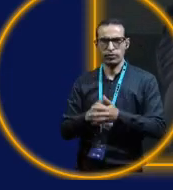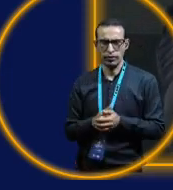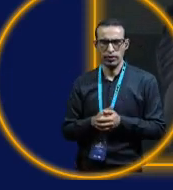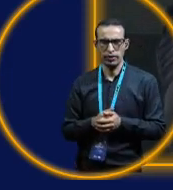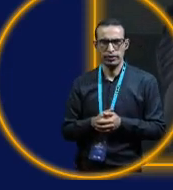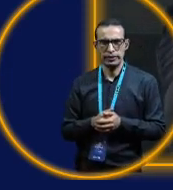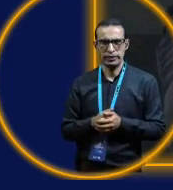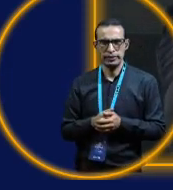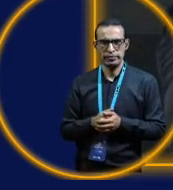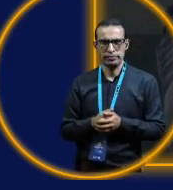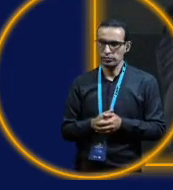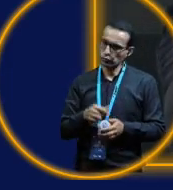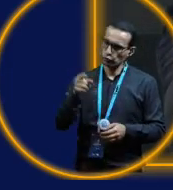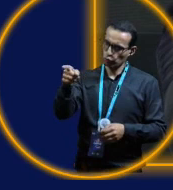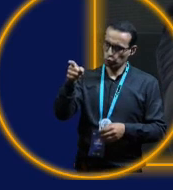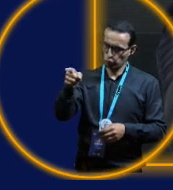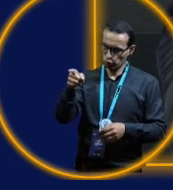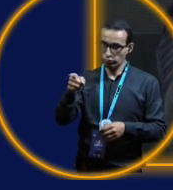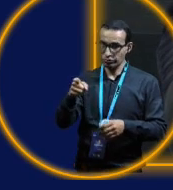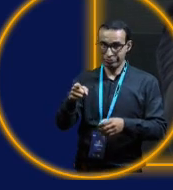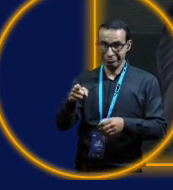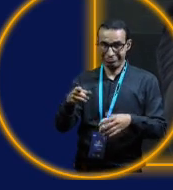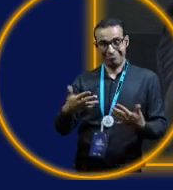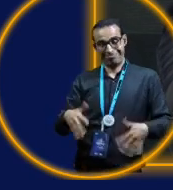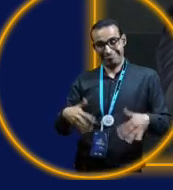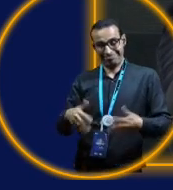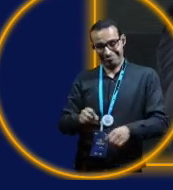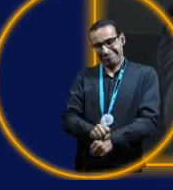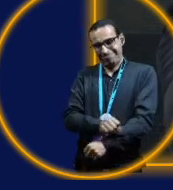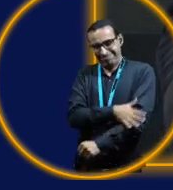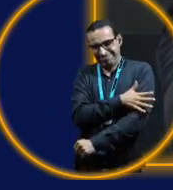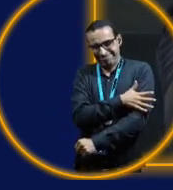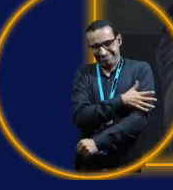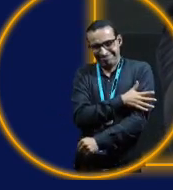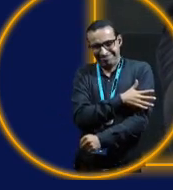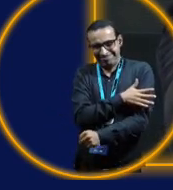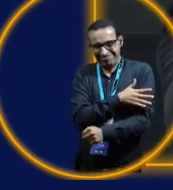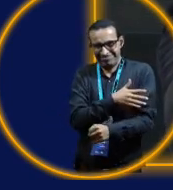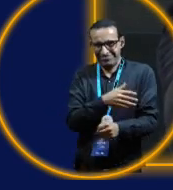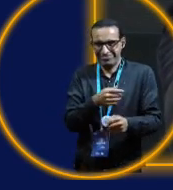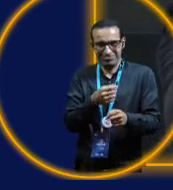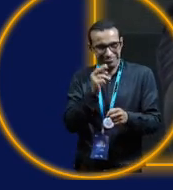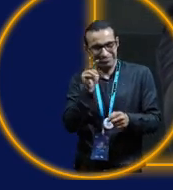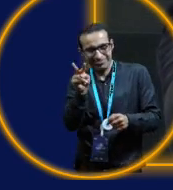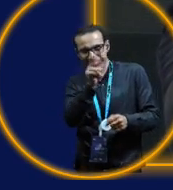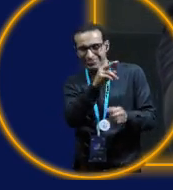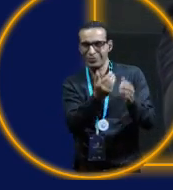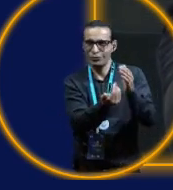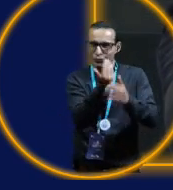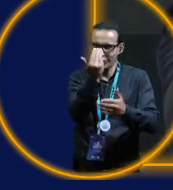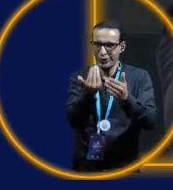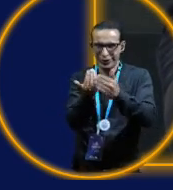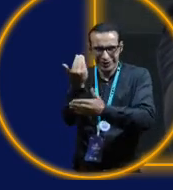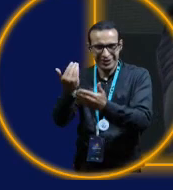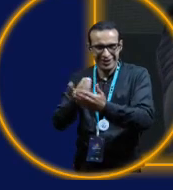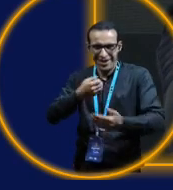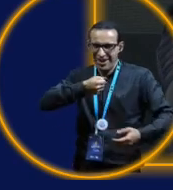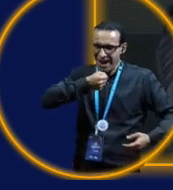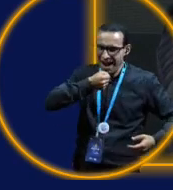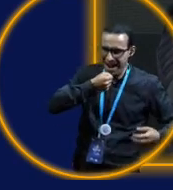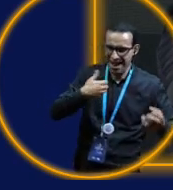estás emocionadas en términos de ser de nuevos artistas tendencias que ves